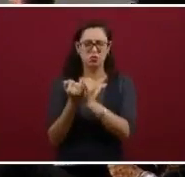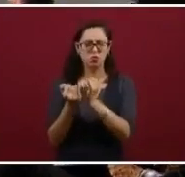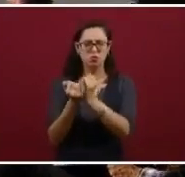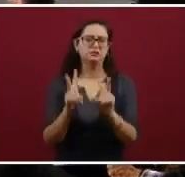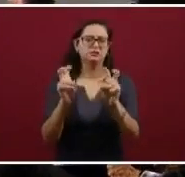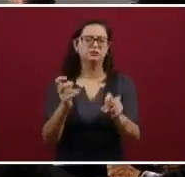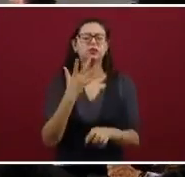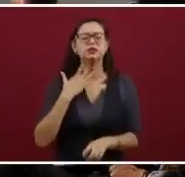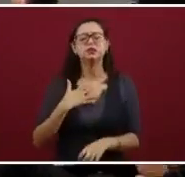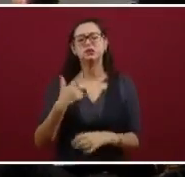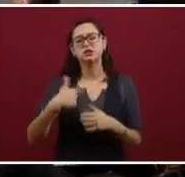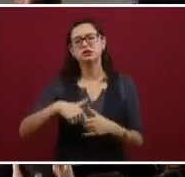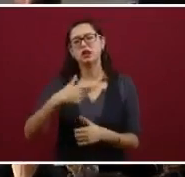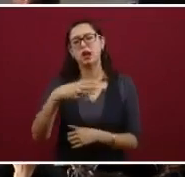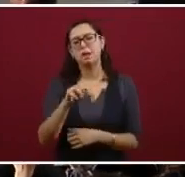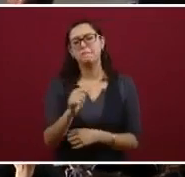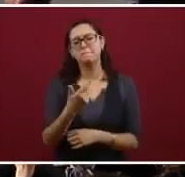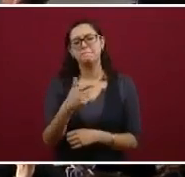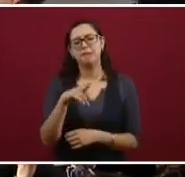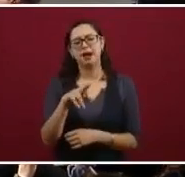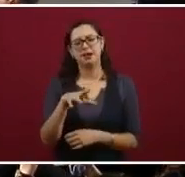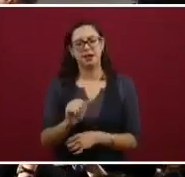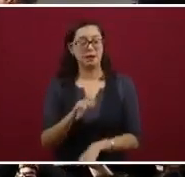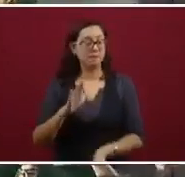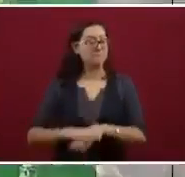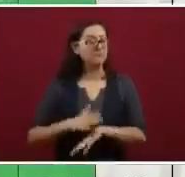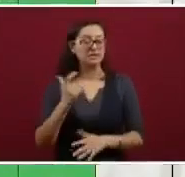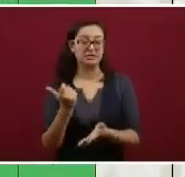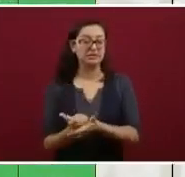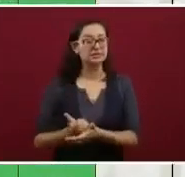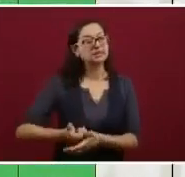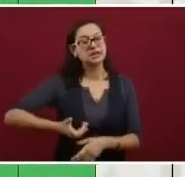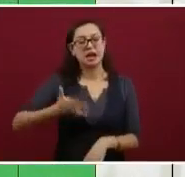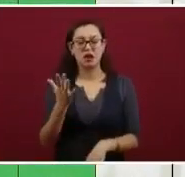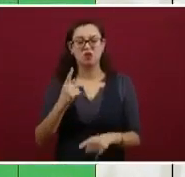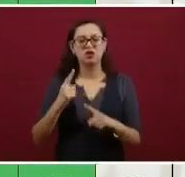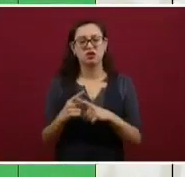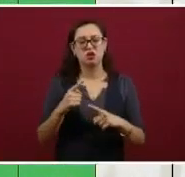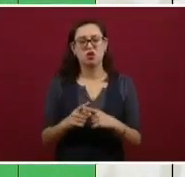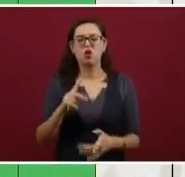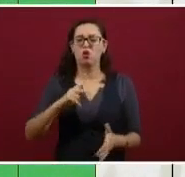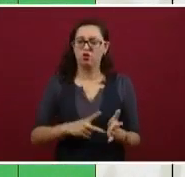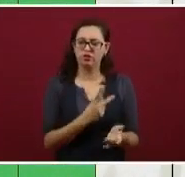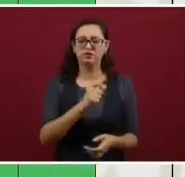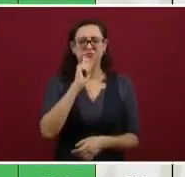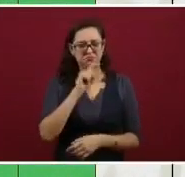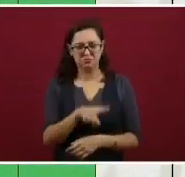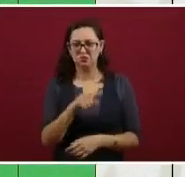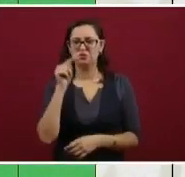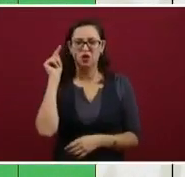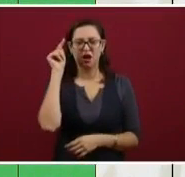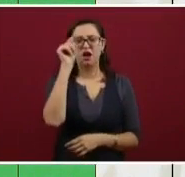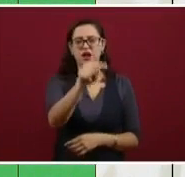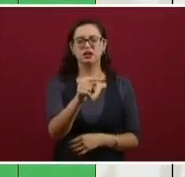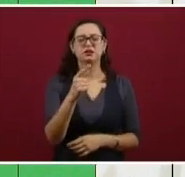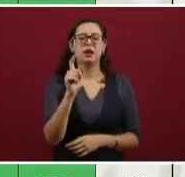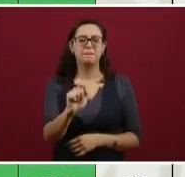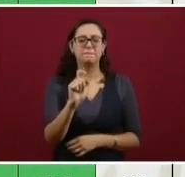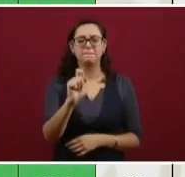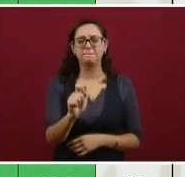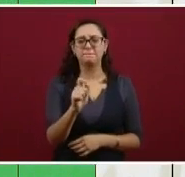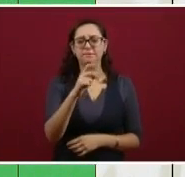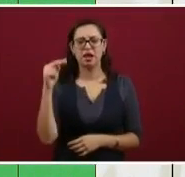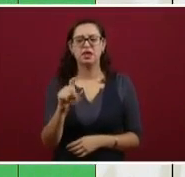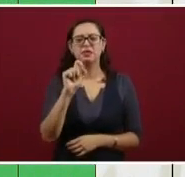gasolina regular. El precio más alto lo tenemos otra vez en Bahía de Banderas, a 21 pesos